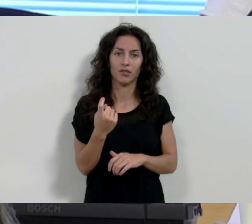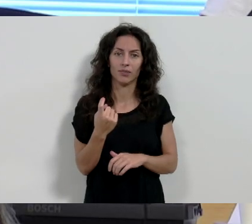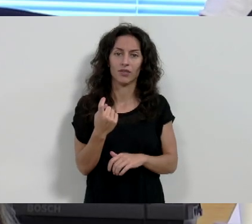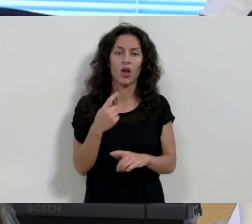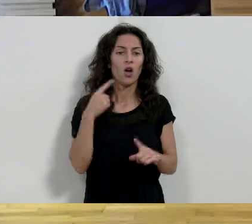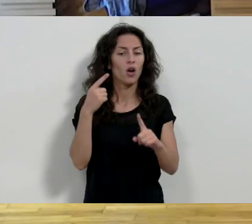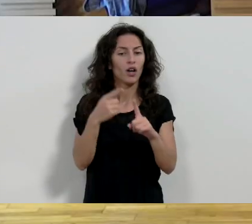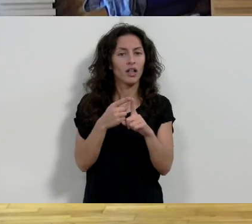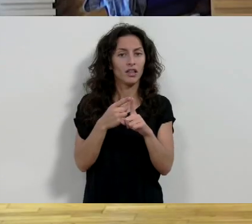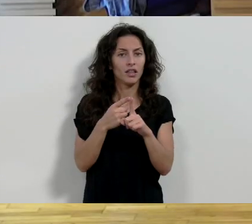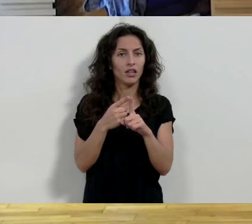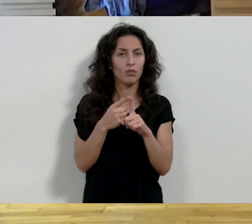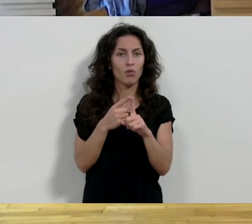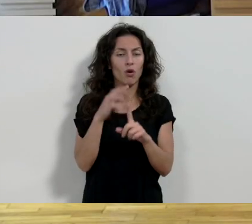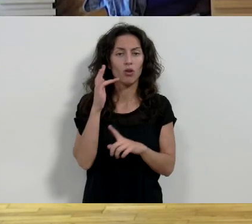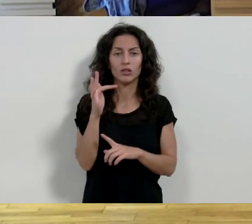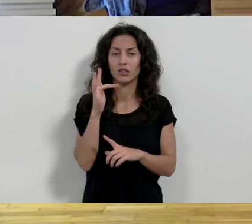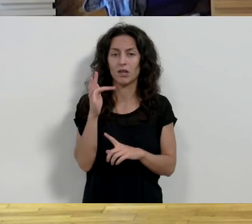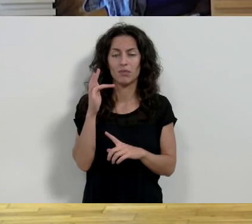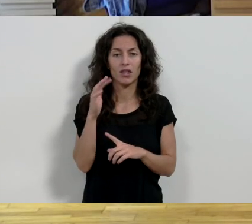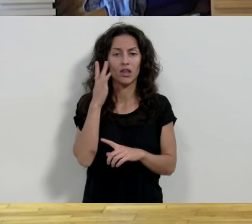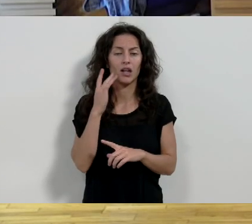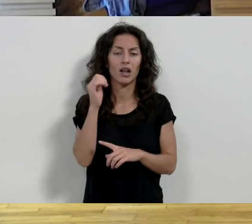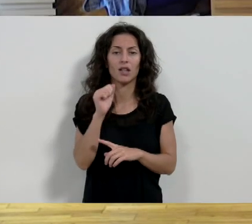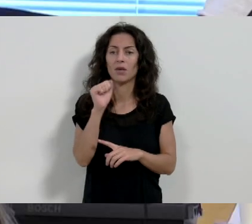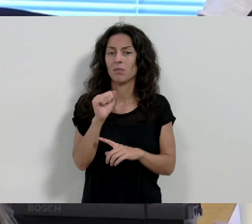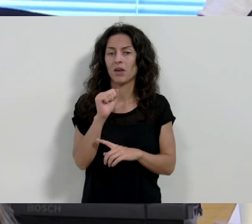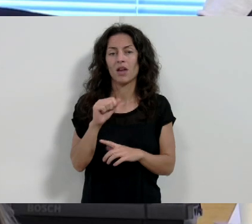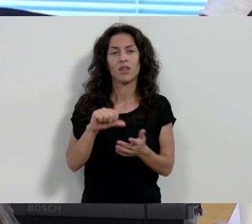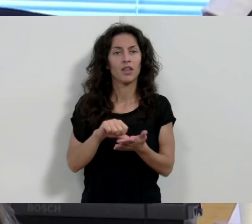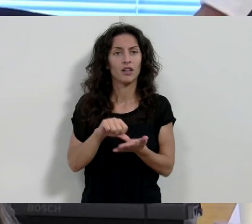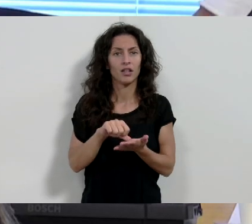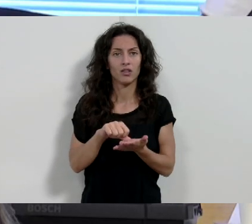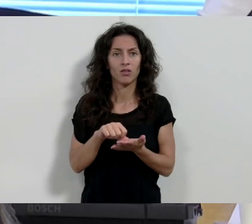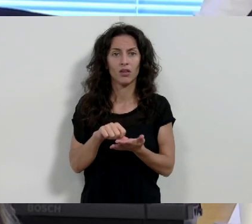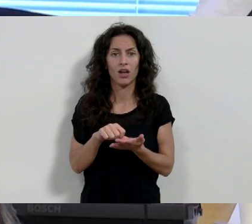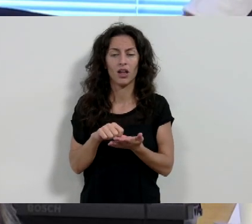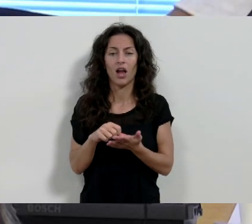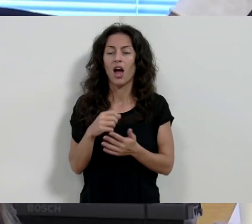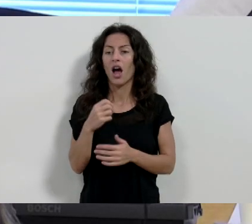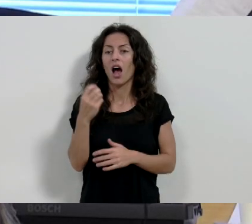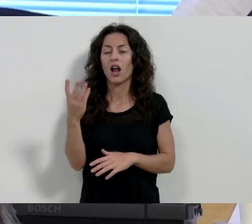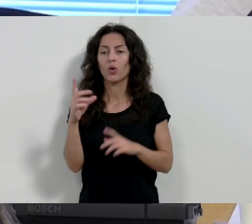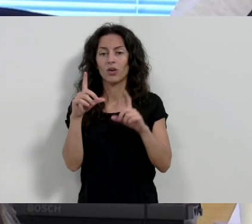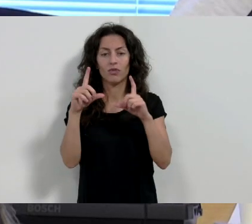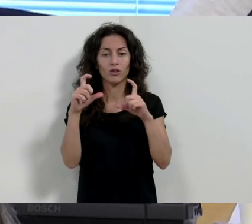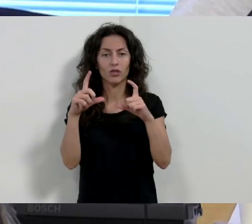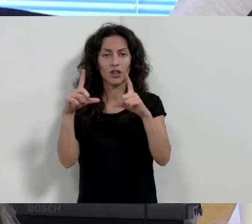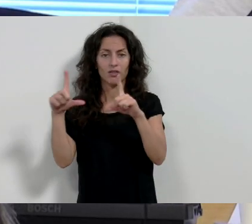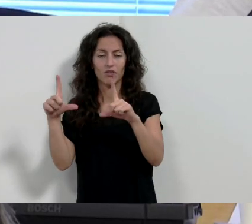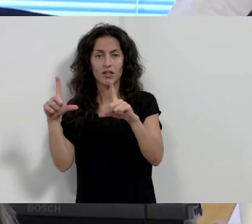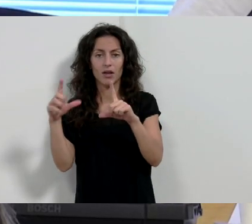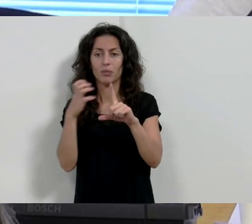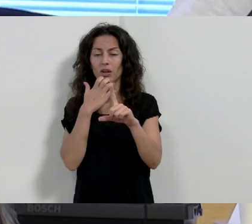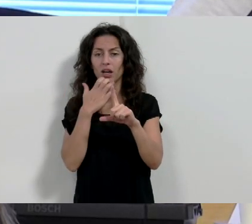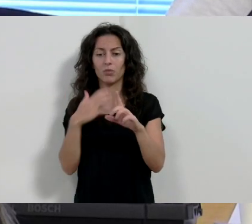porque todos y todas las vemos, de cómo se encuentra la Plaza del Pilar, no es una imagen en la que tiene que pasar un barrendero a barrer, es que hay